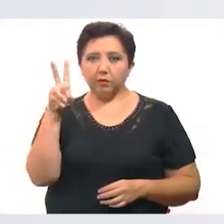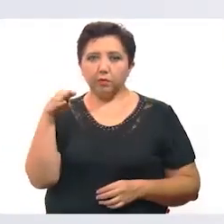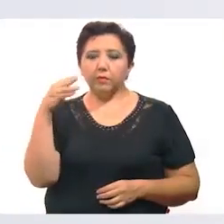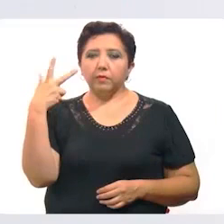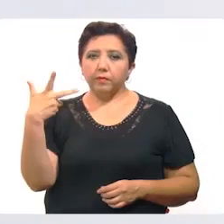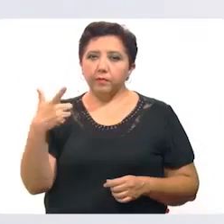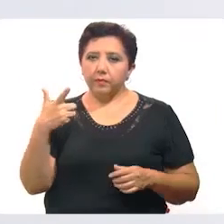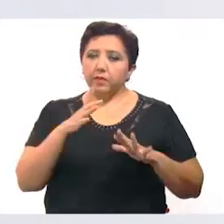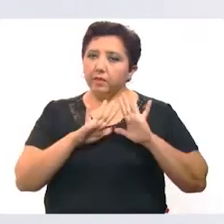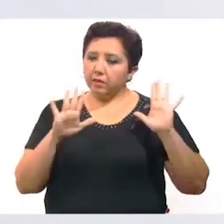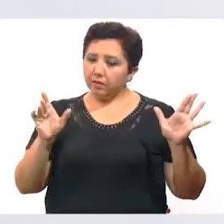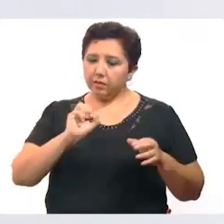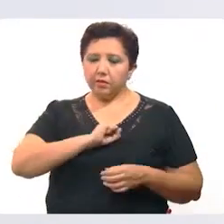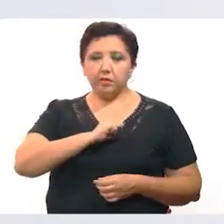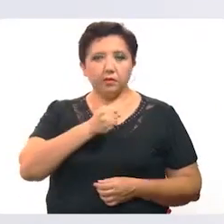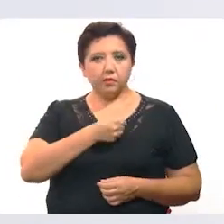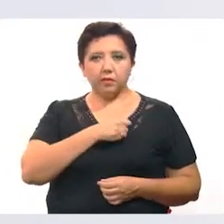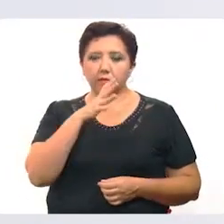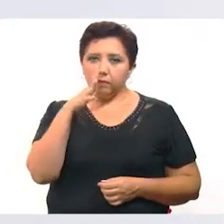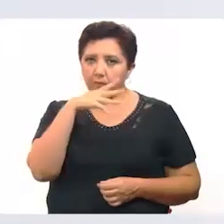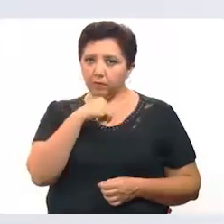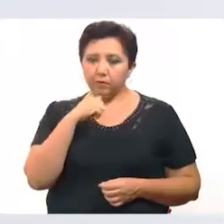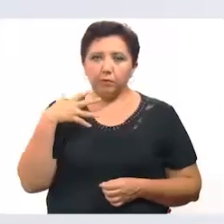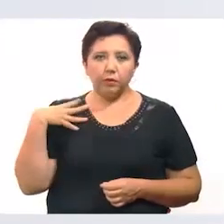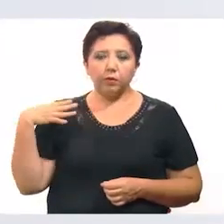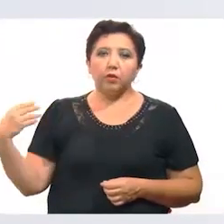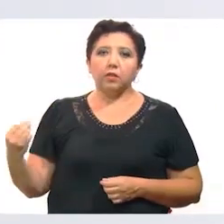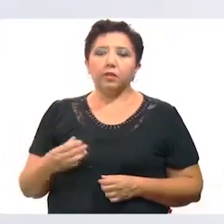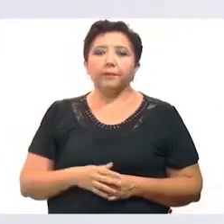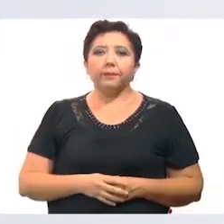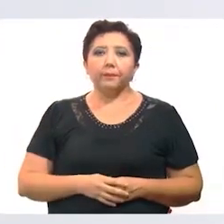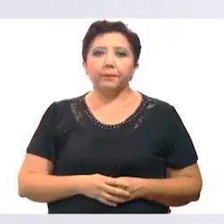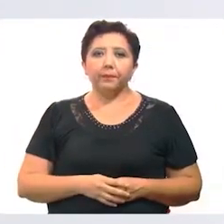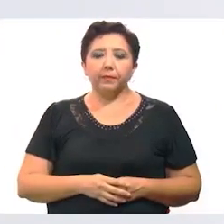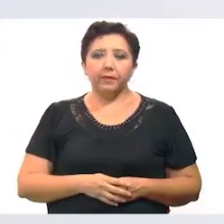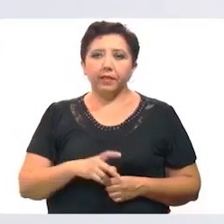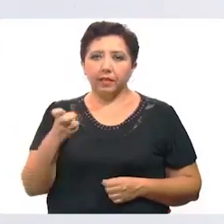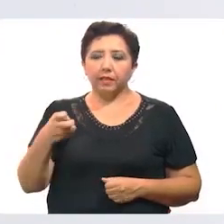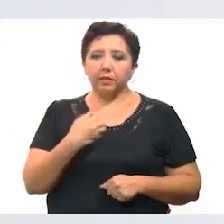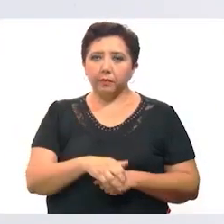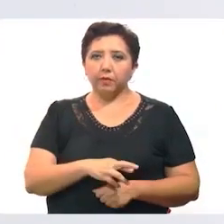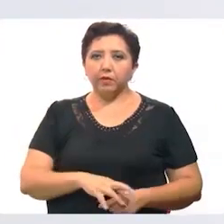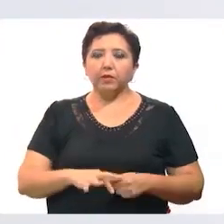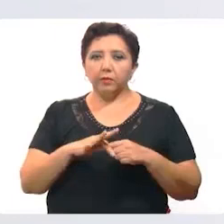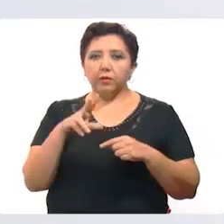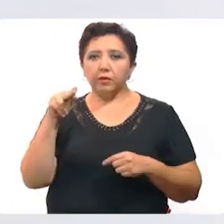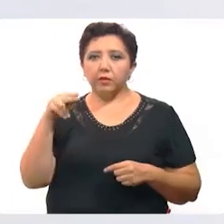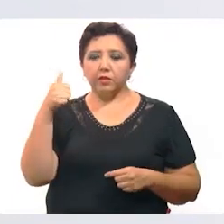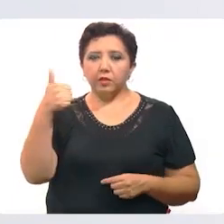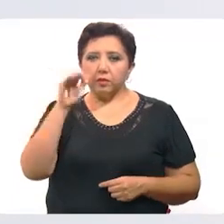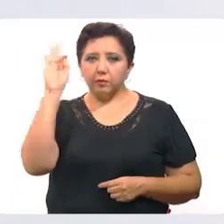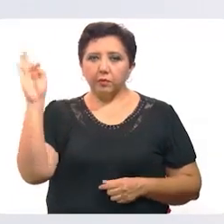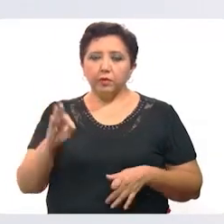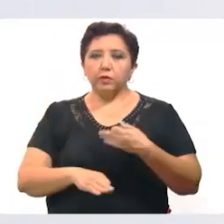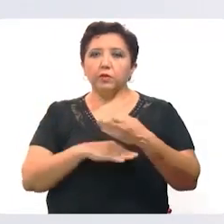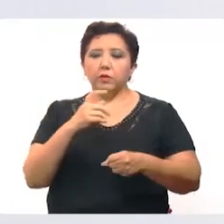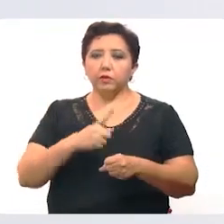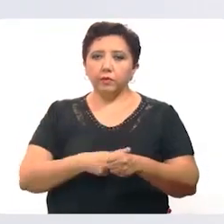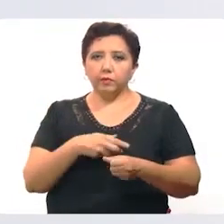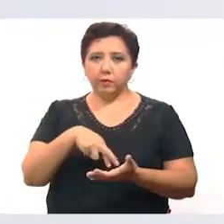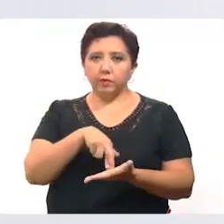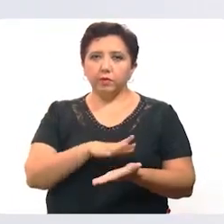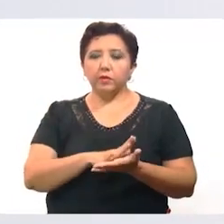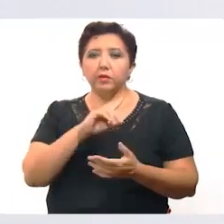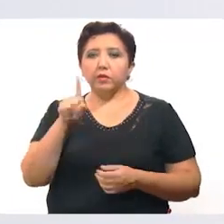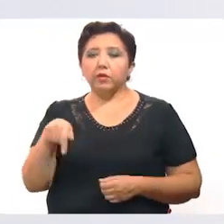26.597 pacientes ya se recuperaron, no presentan síntomas ni pueden contagiar. Esta cifra representa el 86% del total de